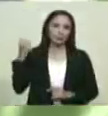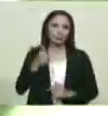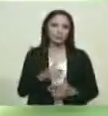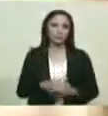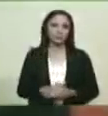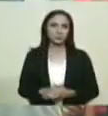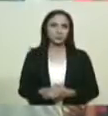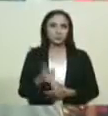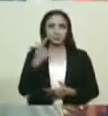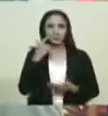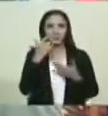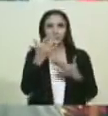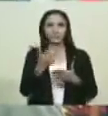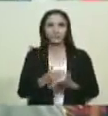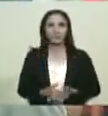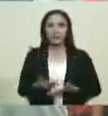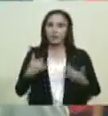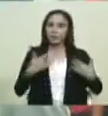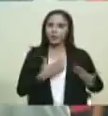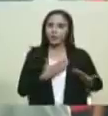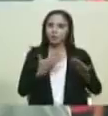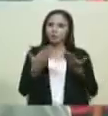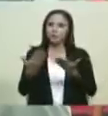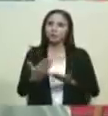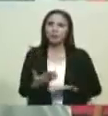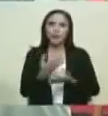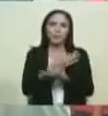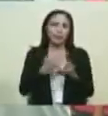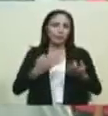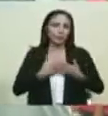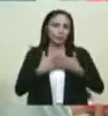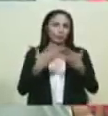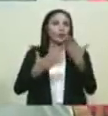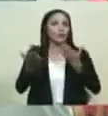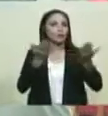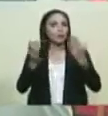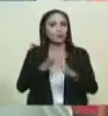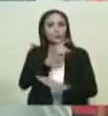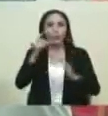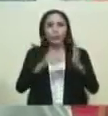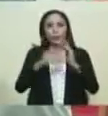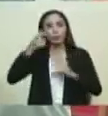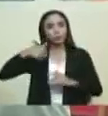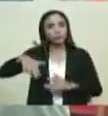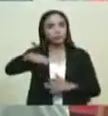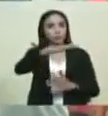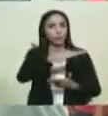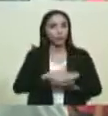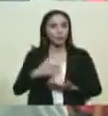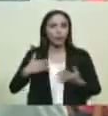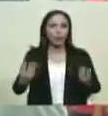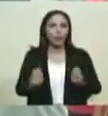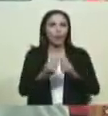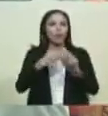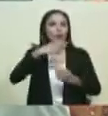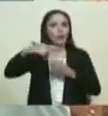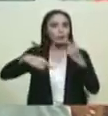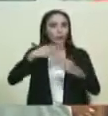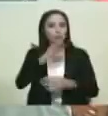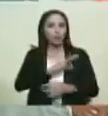con mi juramento de entrega absoluta al servicio del pueblo de la revolución y del